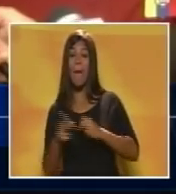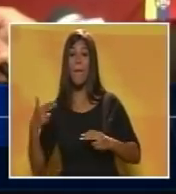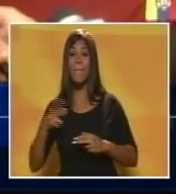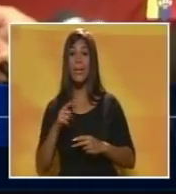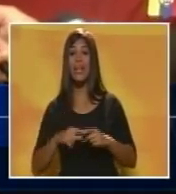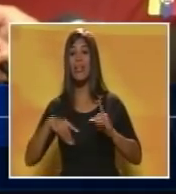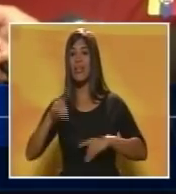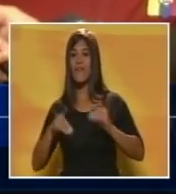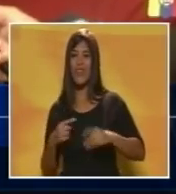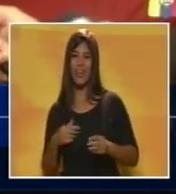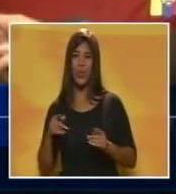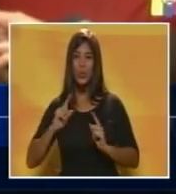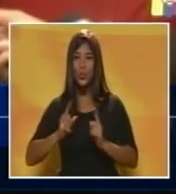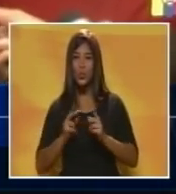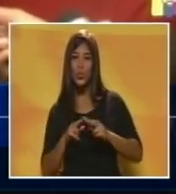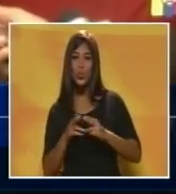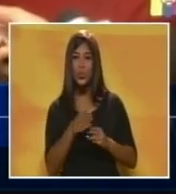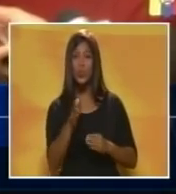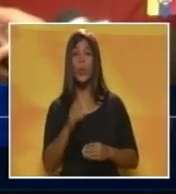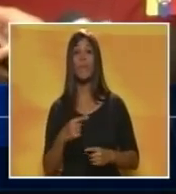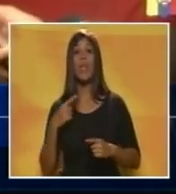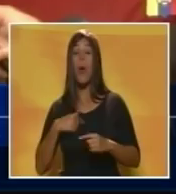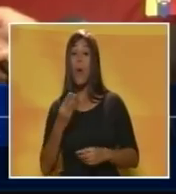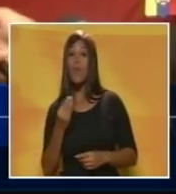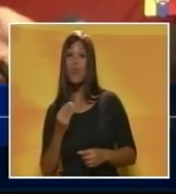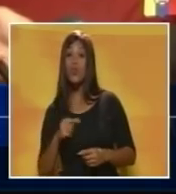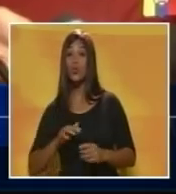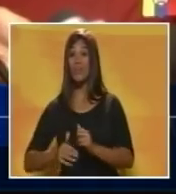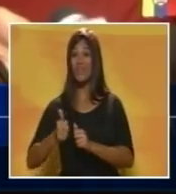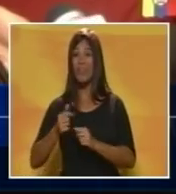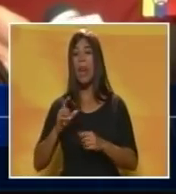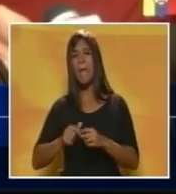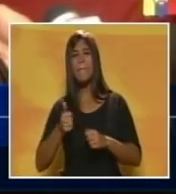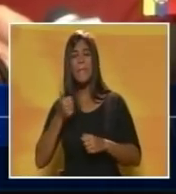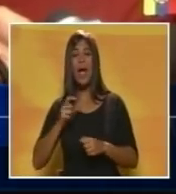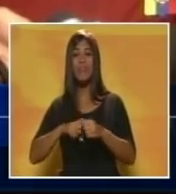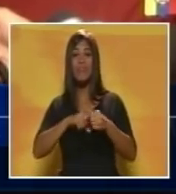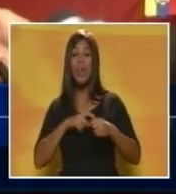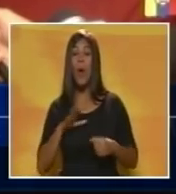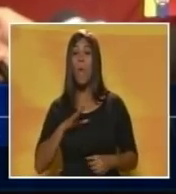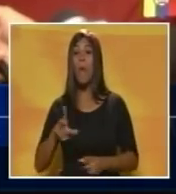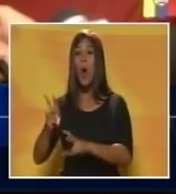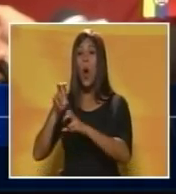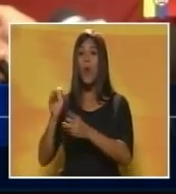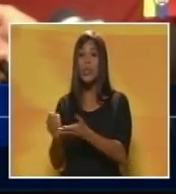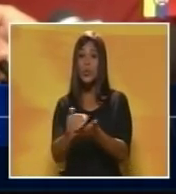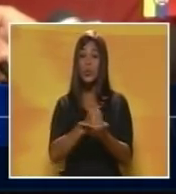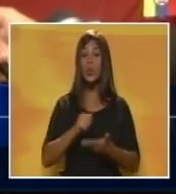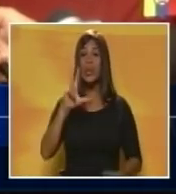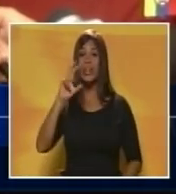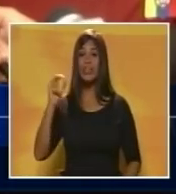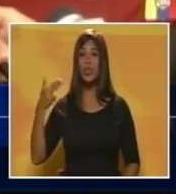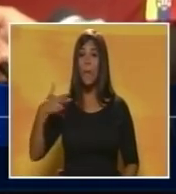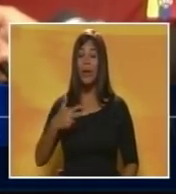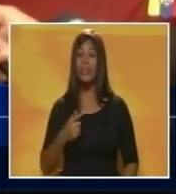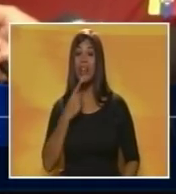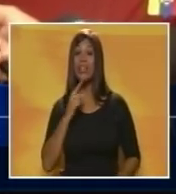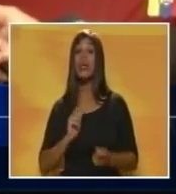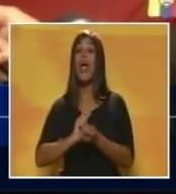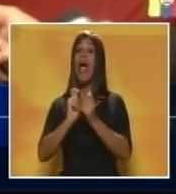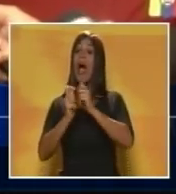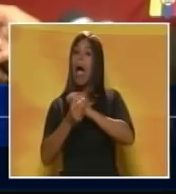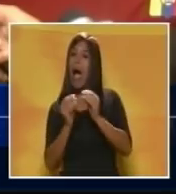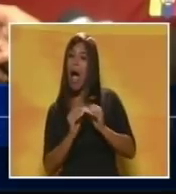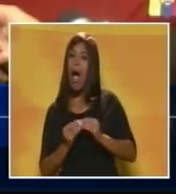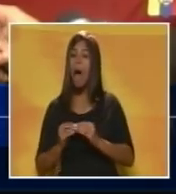las diferentes rutas. La mayoría de las líneas de acá del municipio de Caroní estamos cobrando 300 bolívares. Se está hablando de un reajuste de